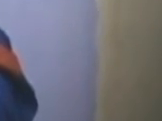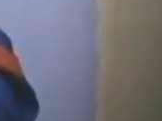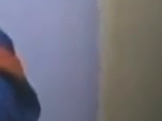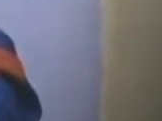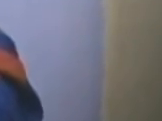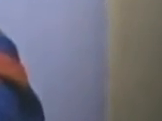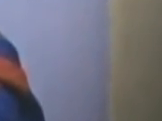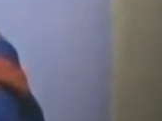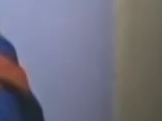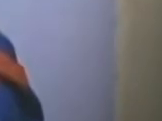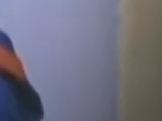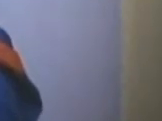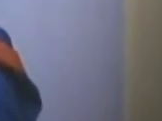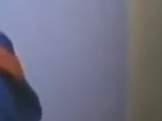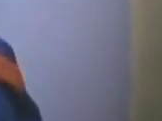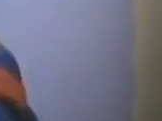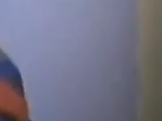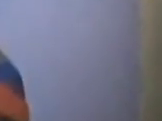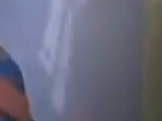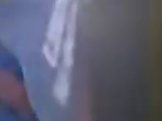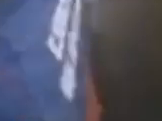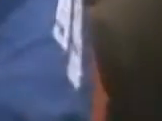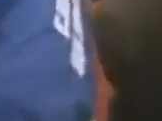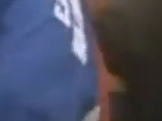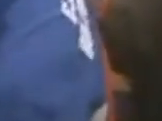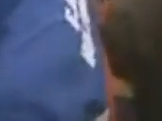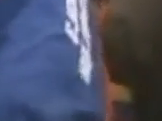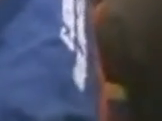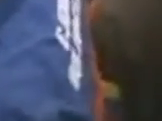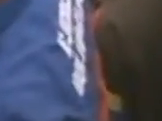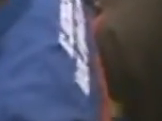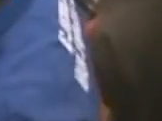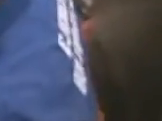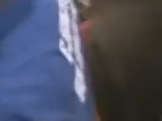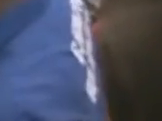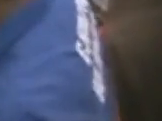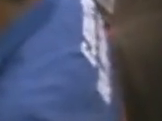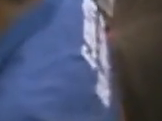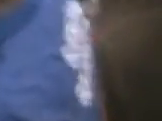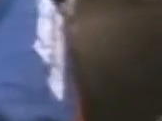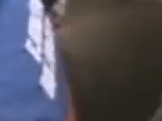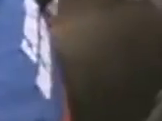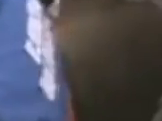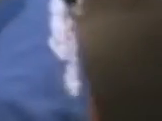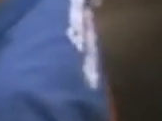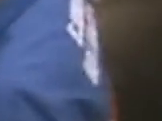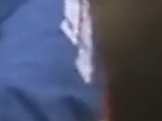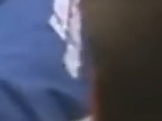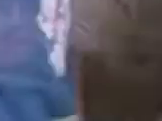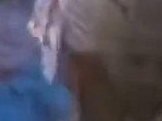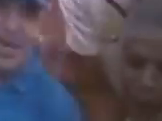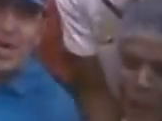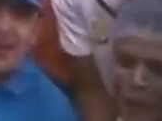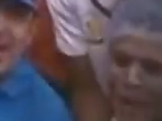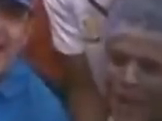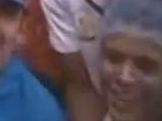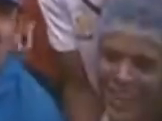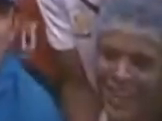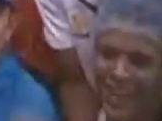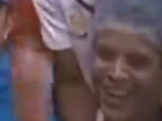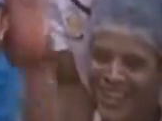Revolución lindo mi amor Aquí está el pueblo diciendo que estamos de frente rodilla en